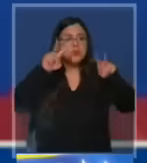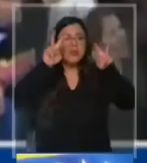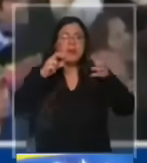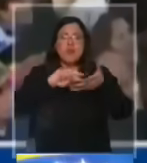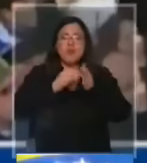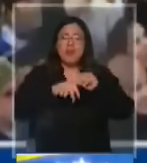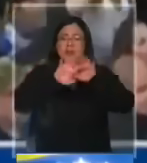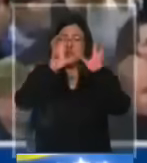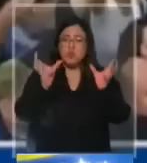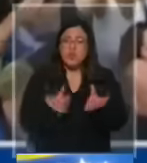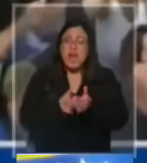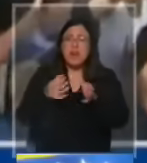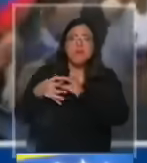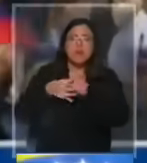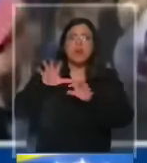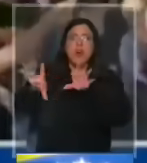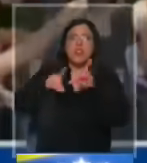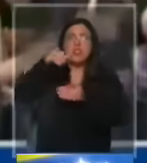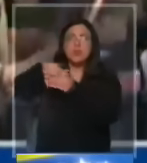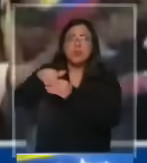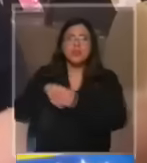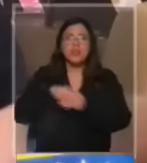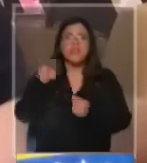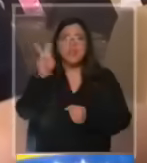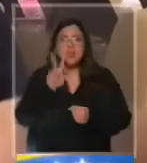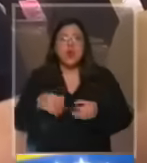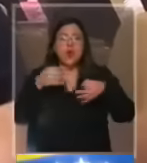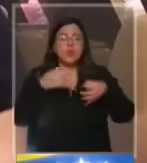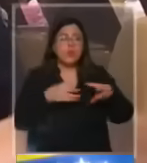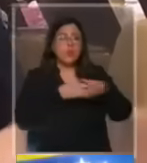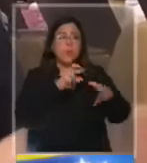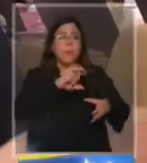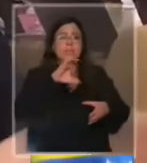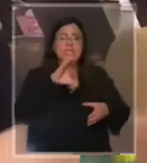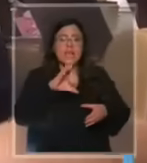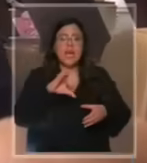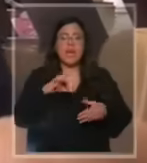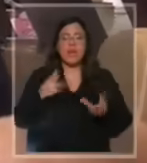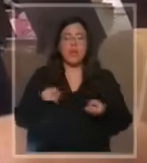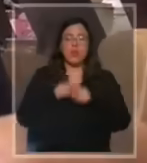las elecciones en Venezuela, que dejó al Partido Comunista Chileno en el centro de la controversia.